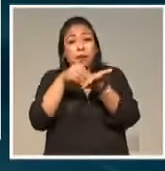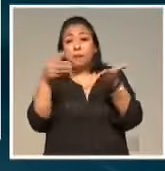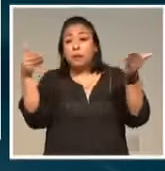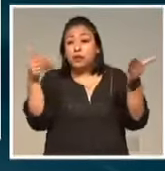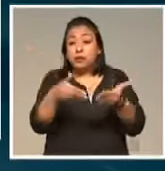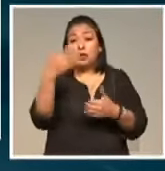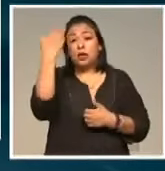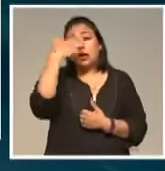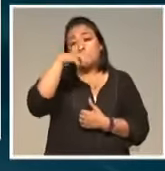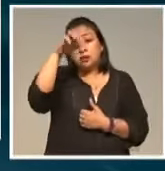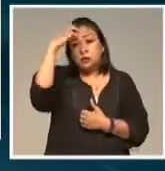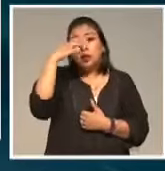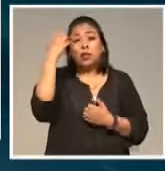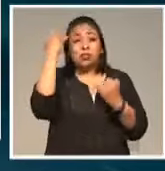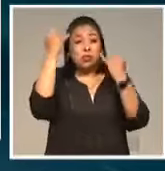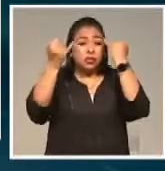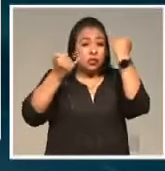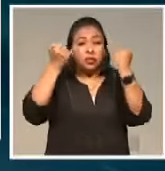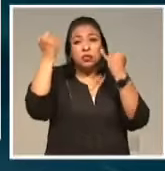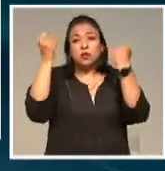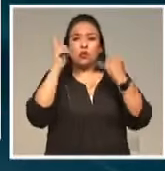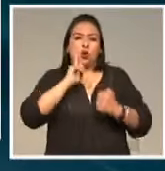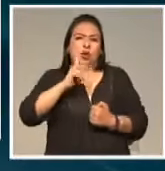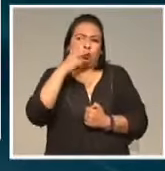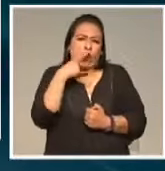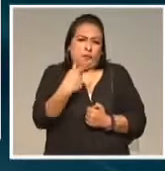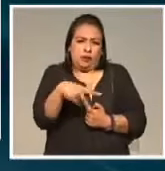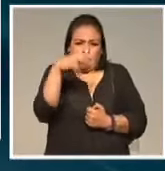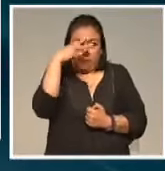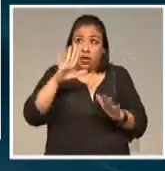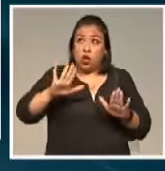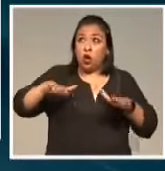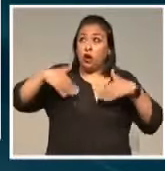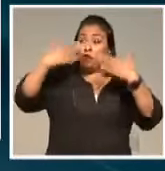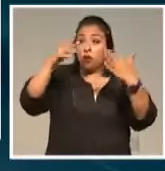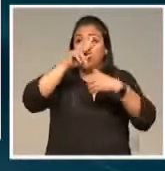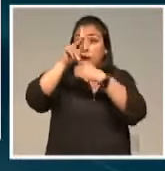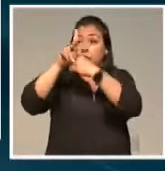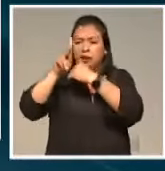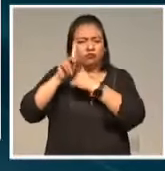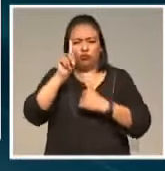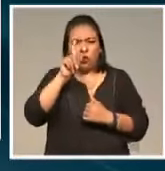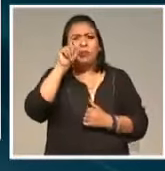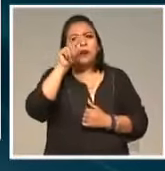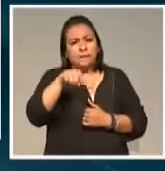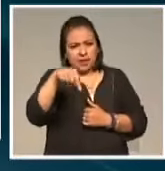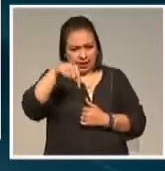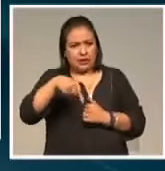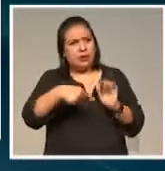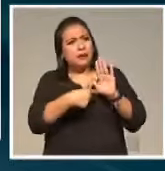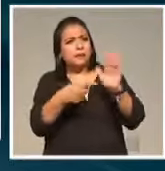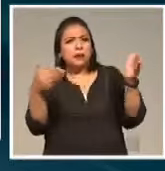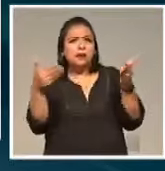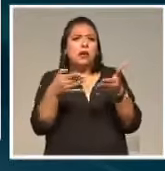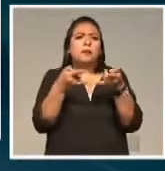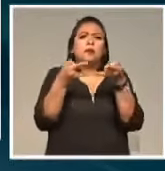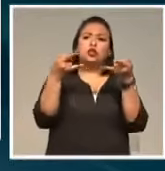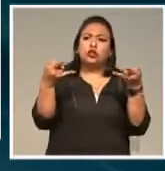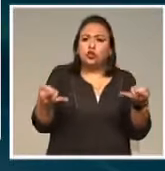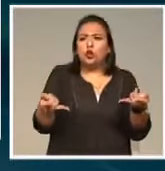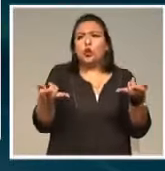la trayectoria de creadores y creadoras mexicanos en el extranjero, sino también presentar aquí aquellas